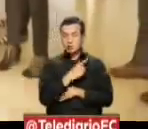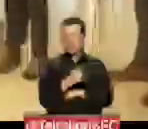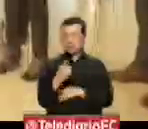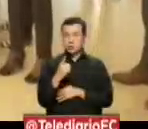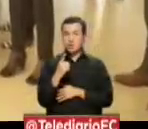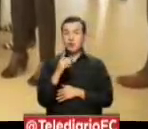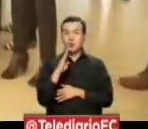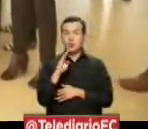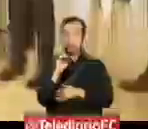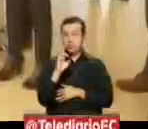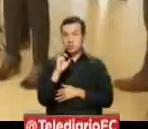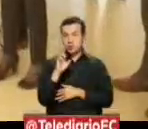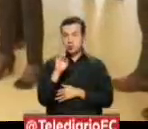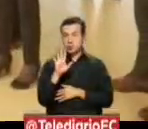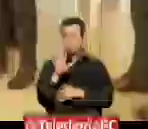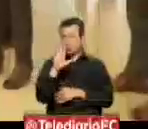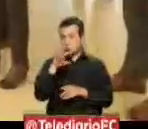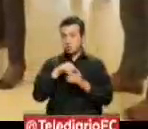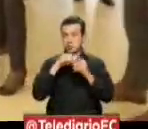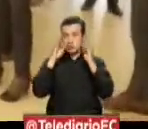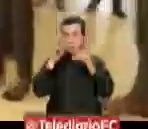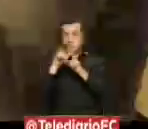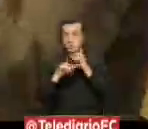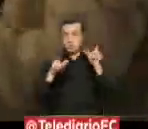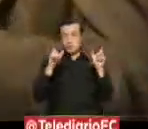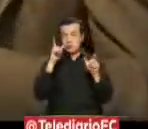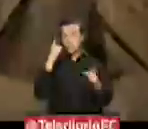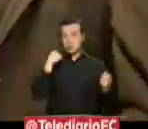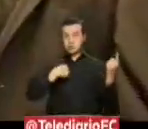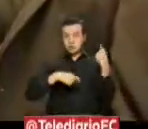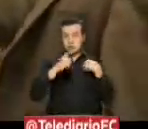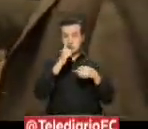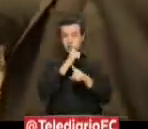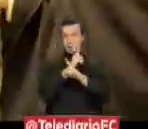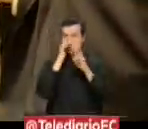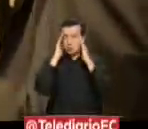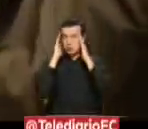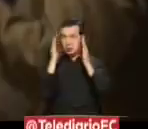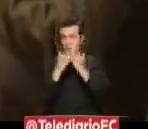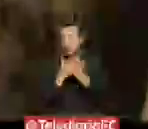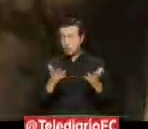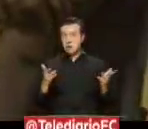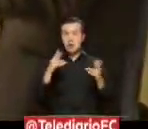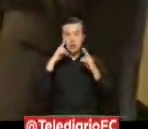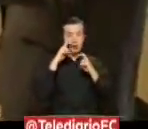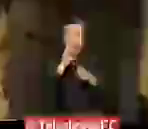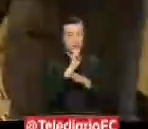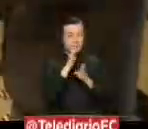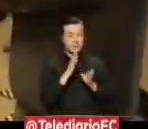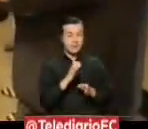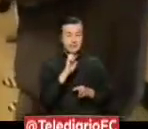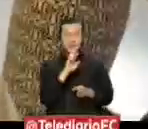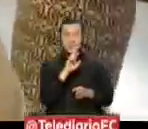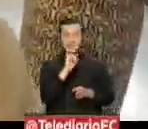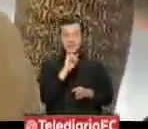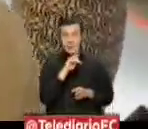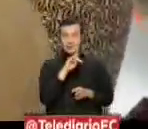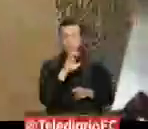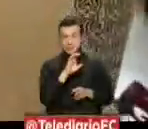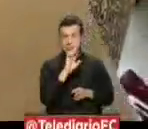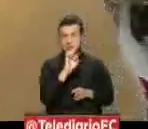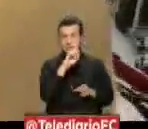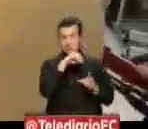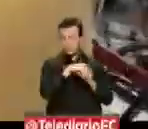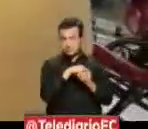de Boston, un centro especializado en atender a personas con lesiones y discapacidades. El investigador ecuatoriano Eric Favara, quien trabaja en